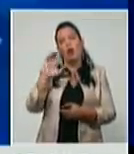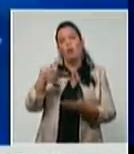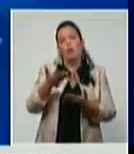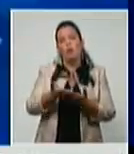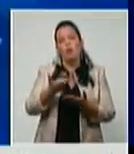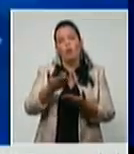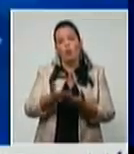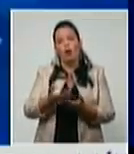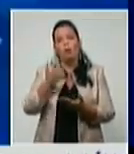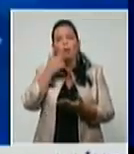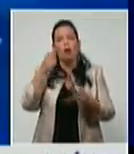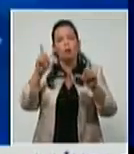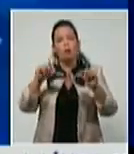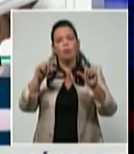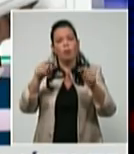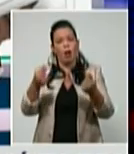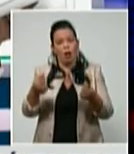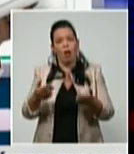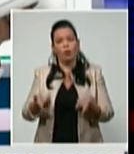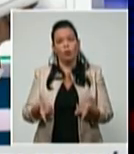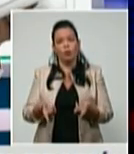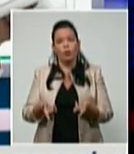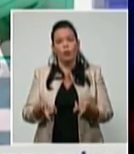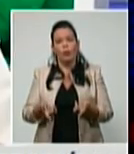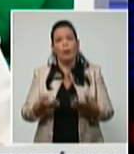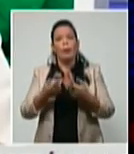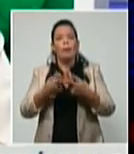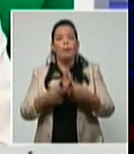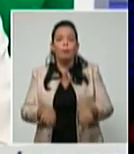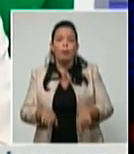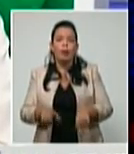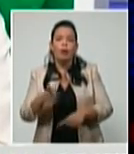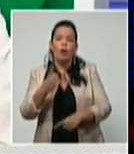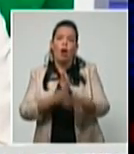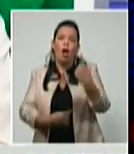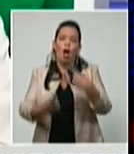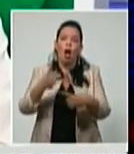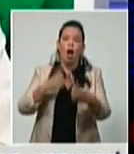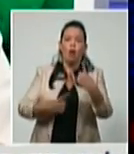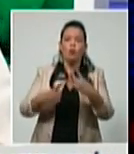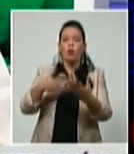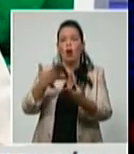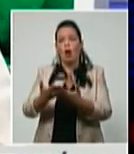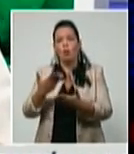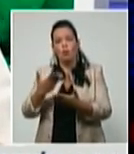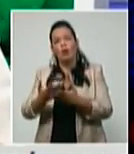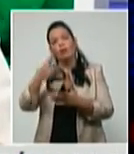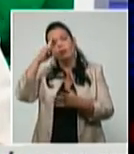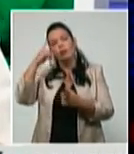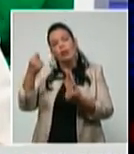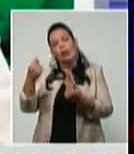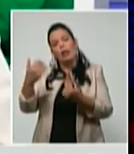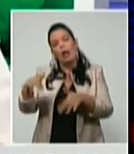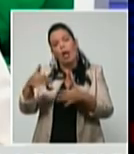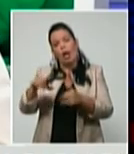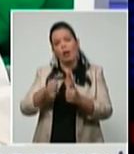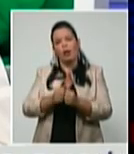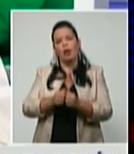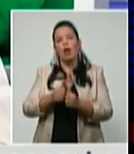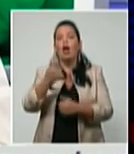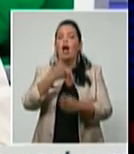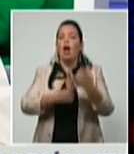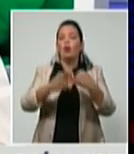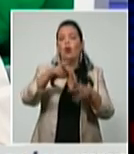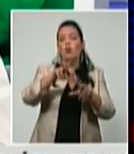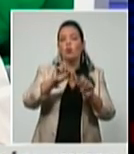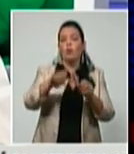extremadamente costoso, pero hay otras pruebas que se están probando, valga la redundancia, en el mundo, en nuestro país